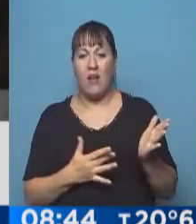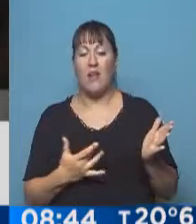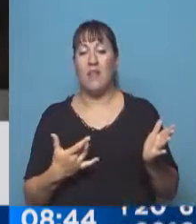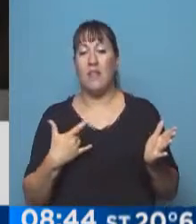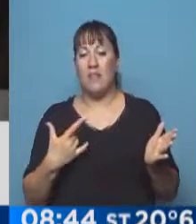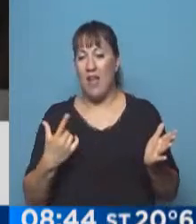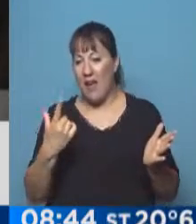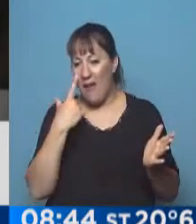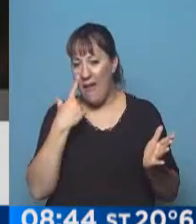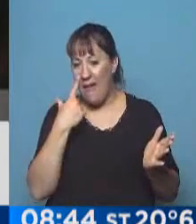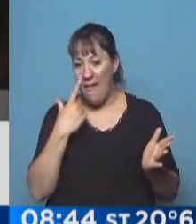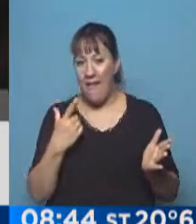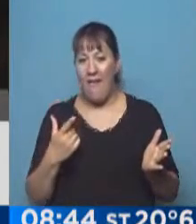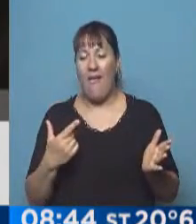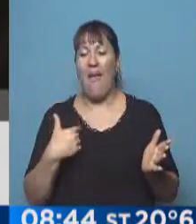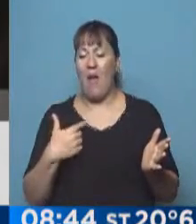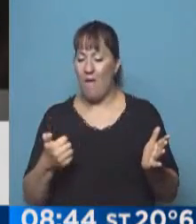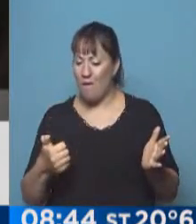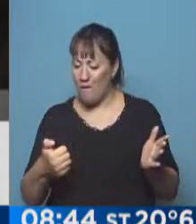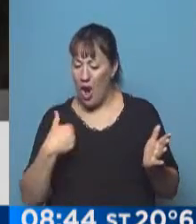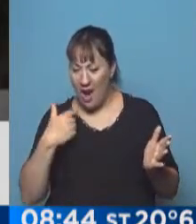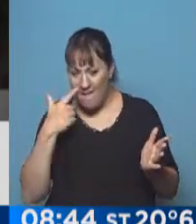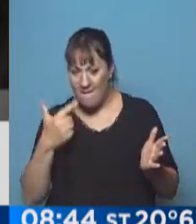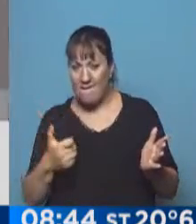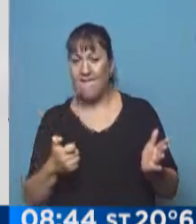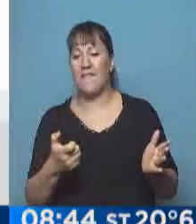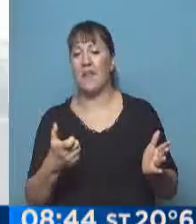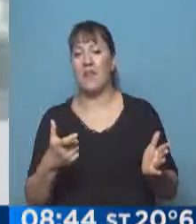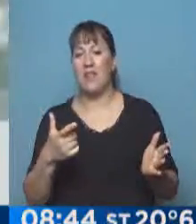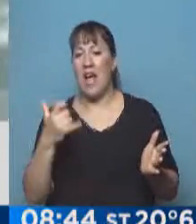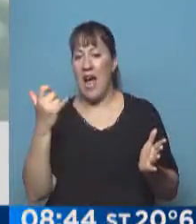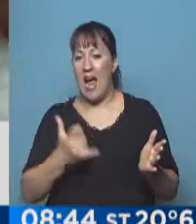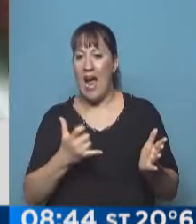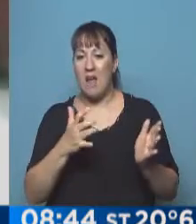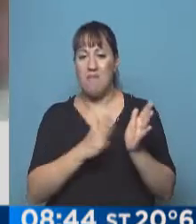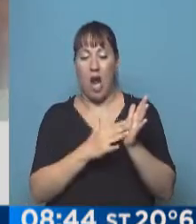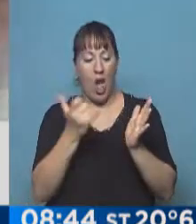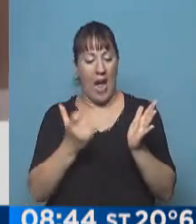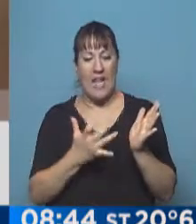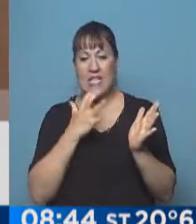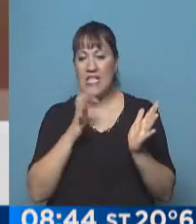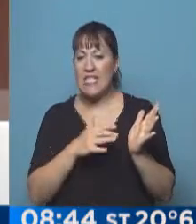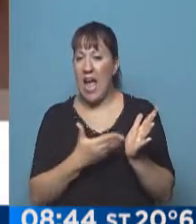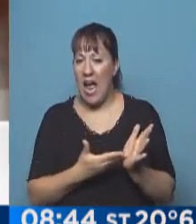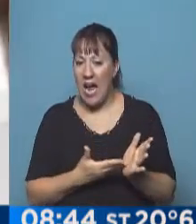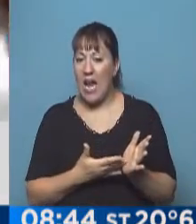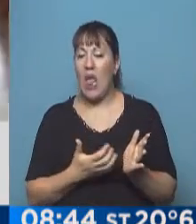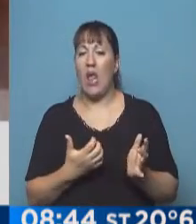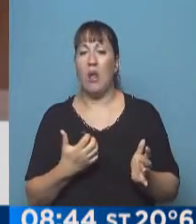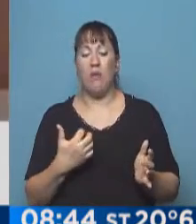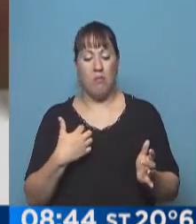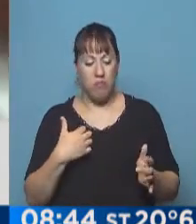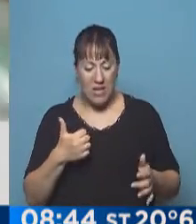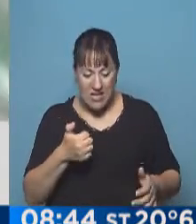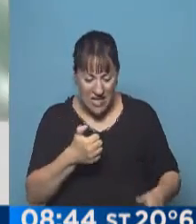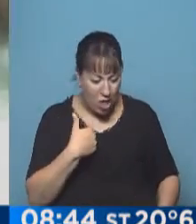Prendí un encendedor y tenía sangre en la mano. Lo empecé a mirar con el